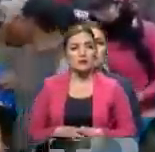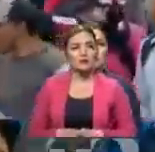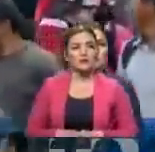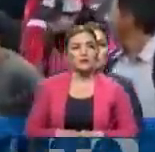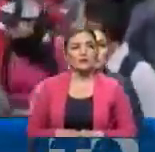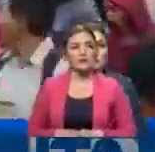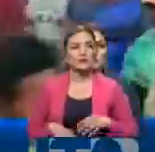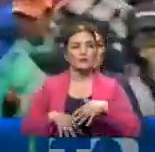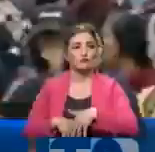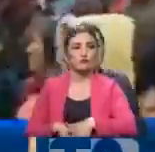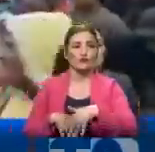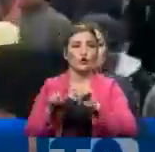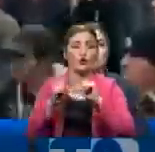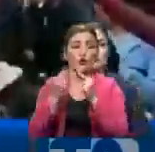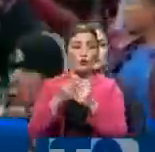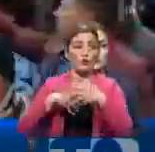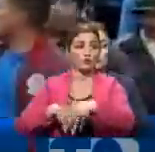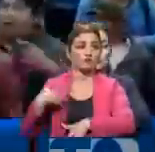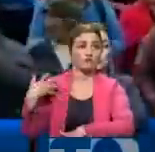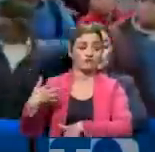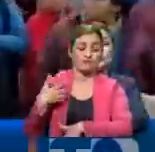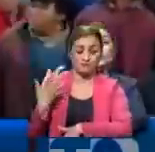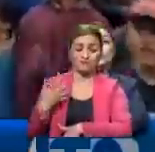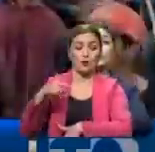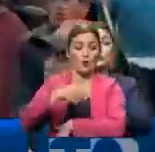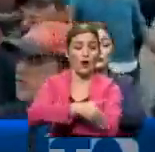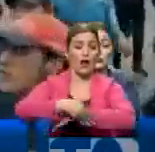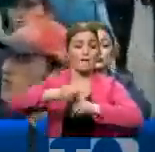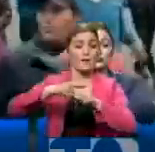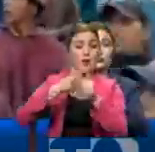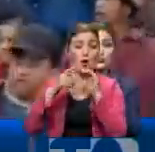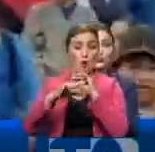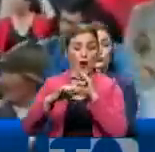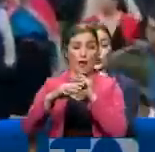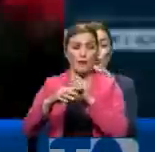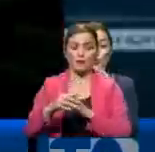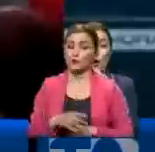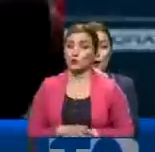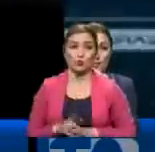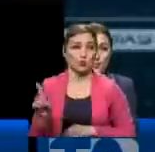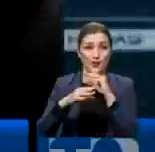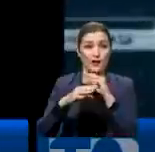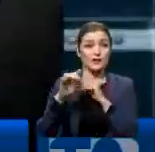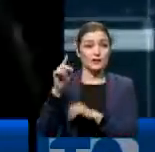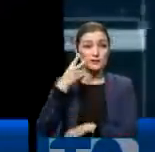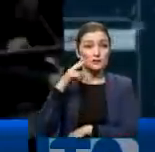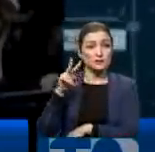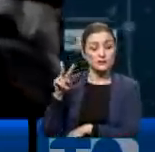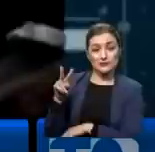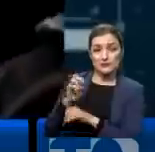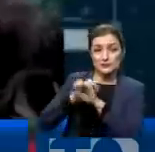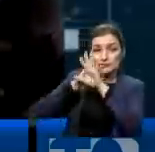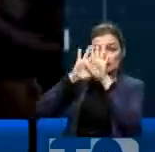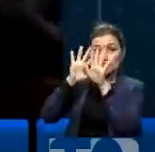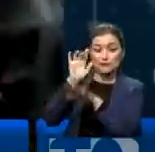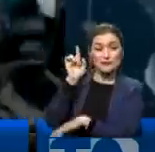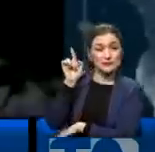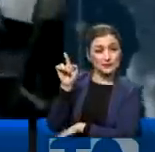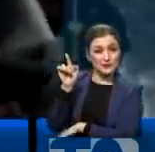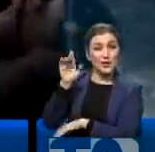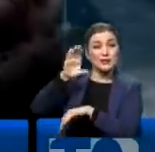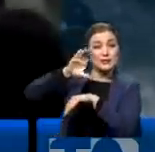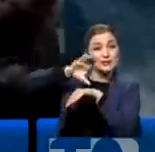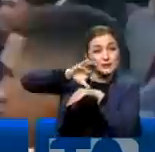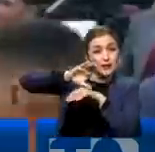Parecía un recorrido más de un grupo de manifestantes en una de las calles principales de Guaranda. Pero fijándose bien en las imágenes, en el centro